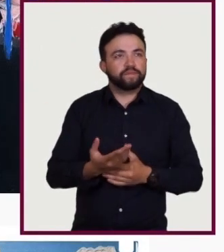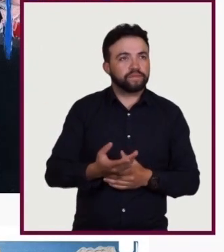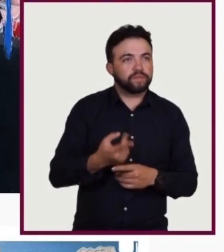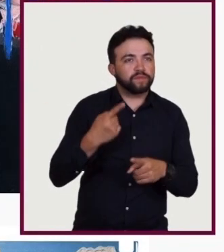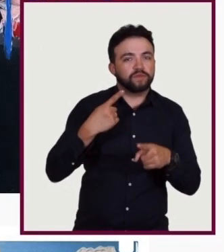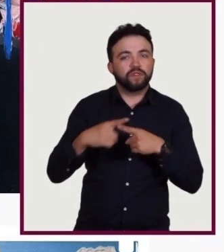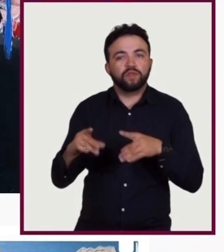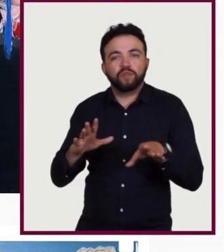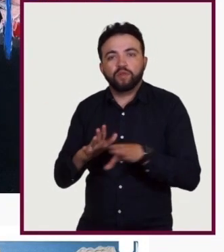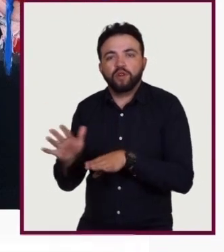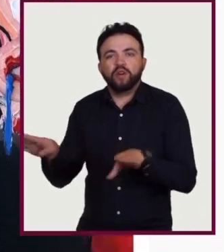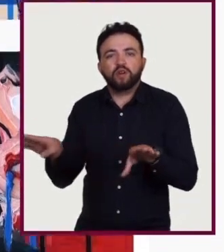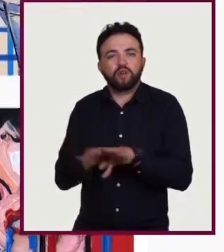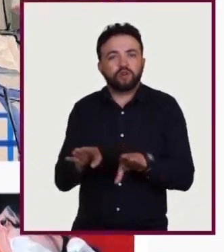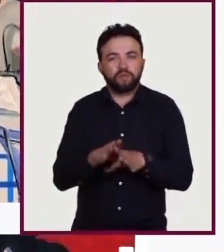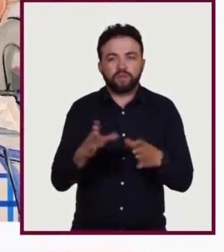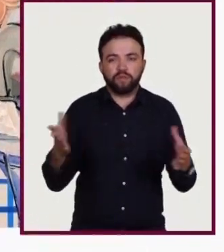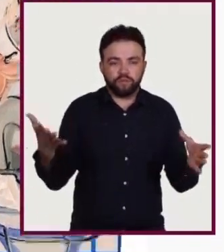a otro,